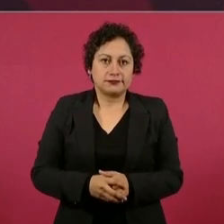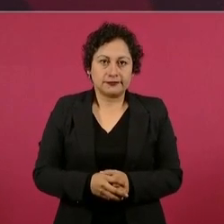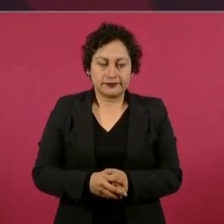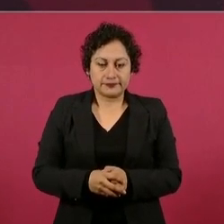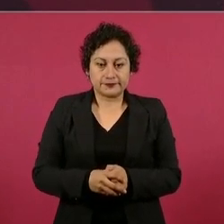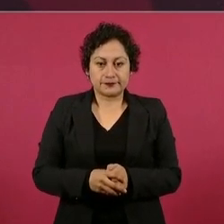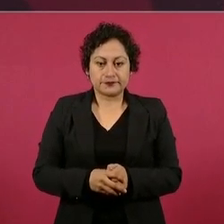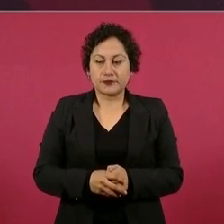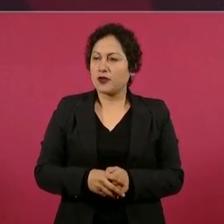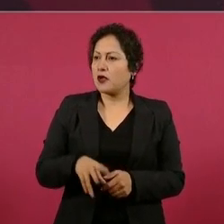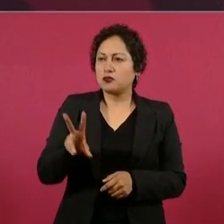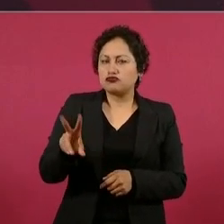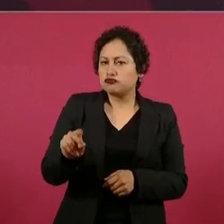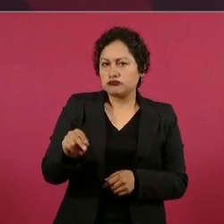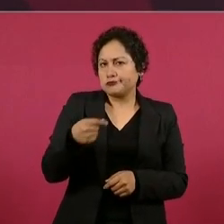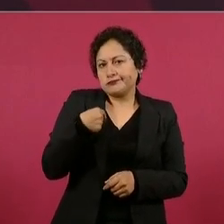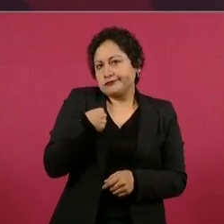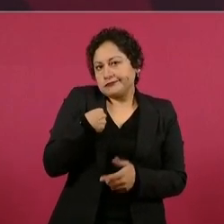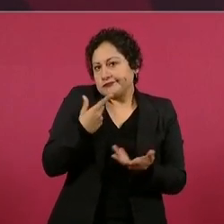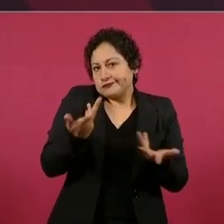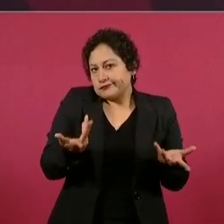No, no tuve oportunidad, pero